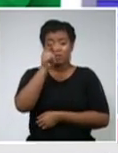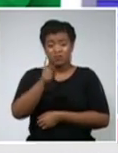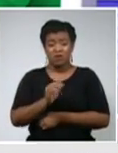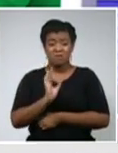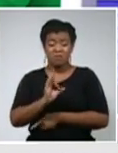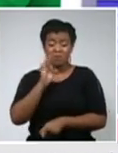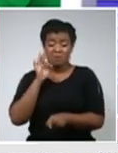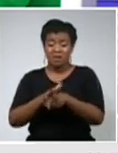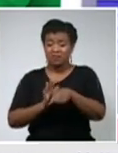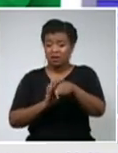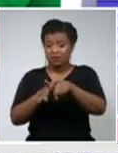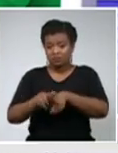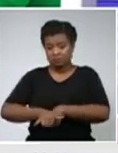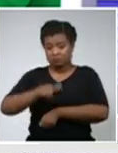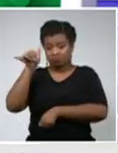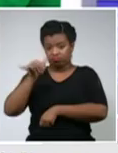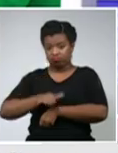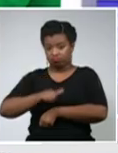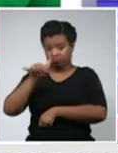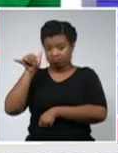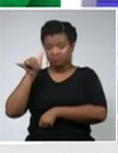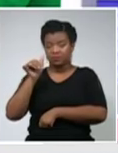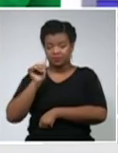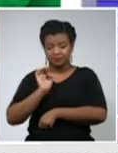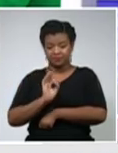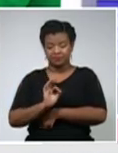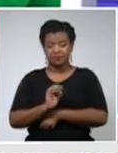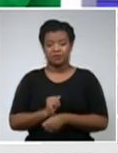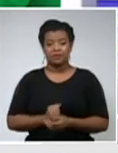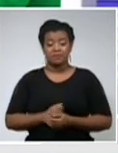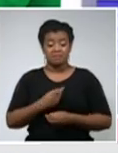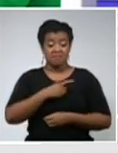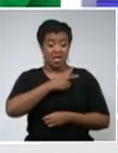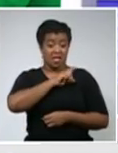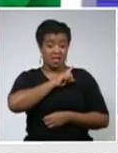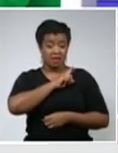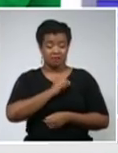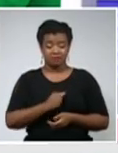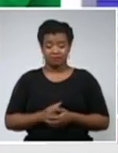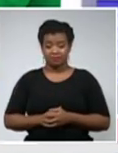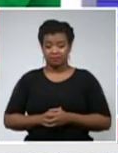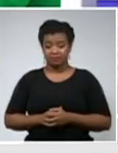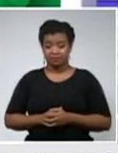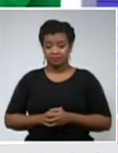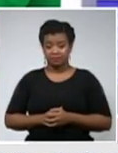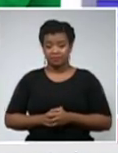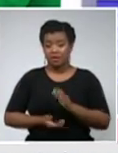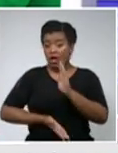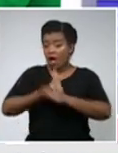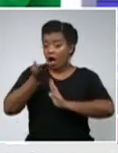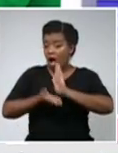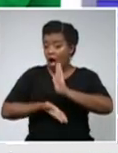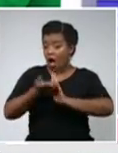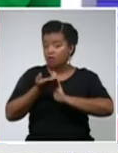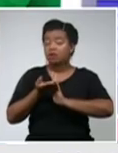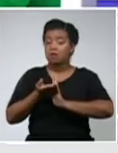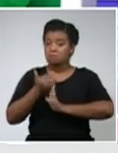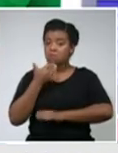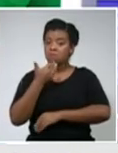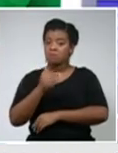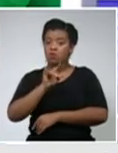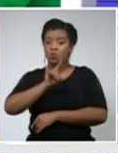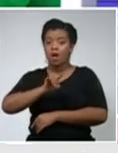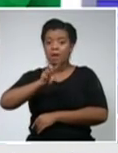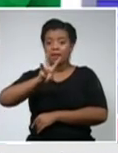sus países después de diagnosticados. Y ayer una cifra elevada de alta, 930, que al